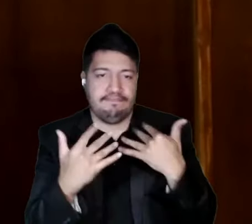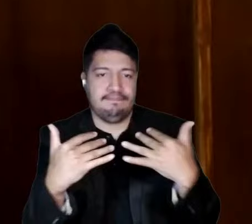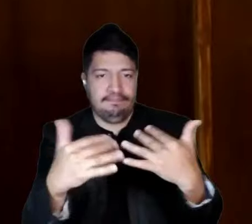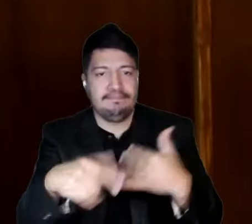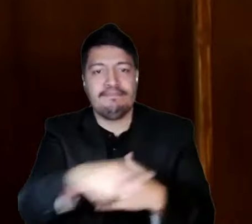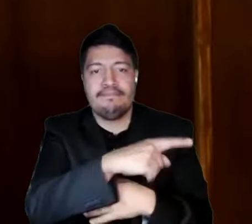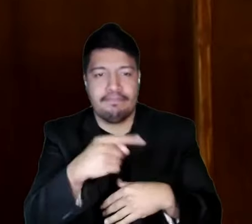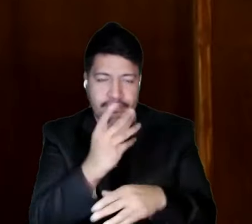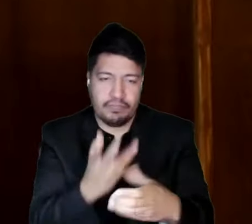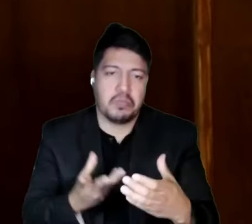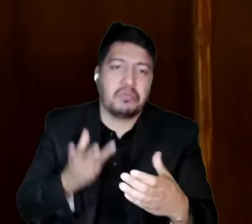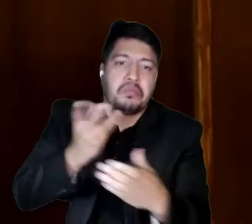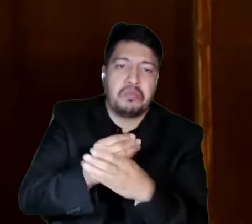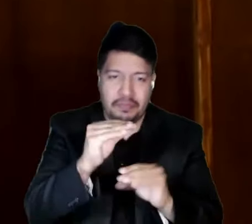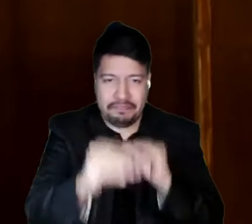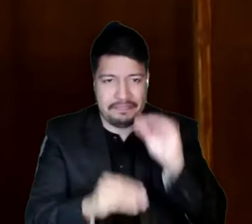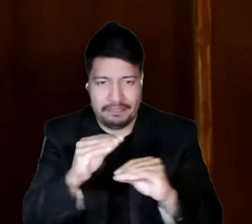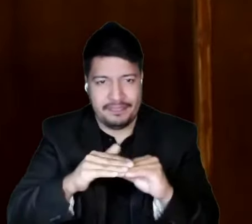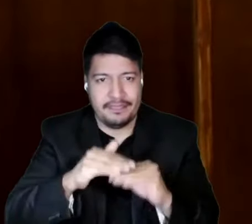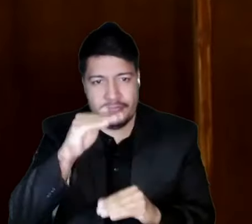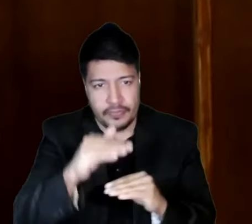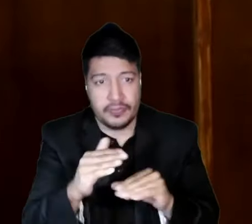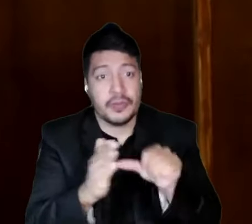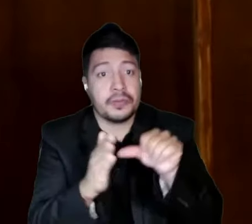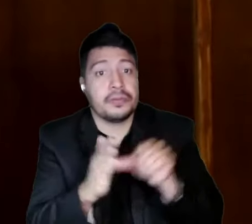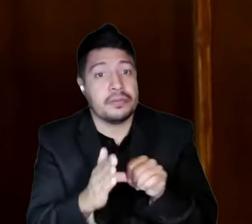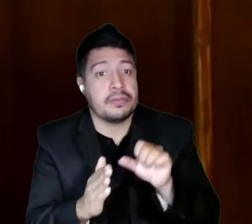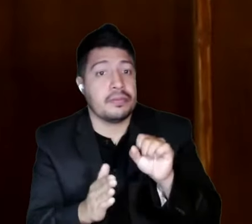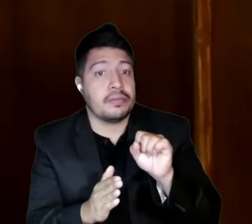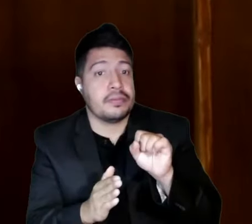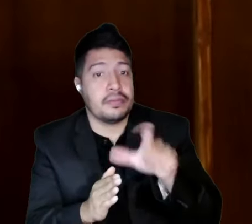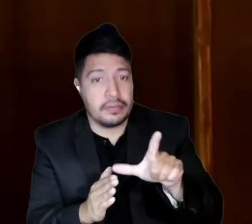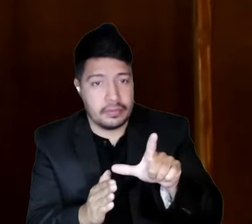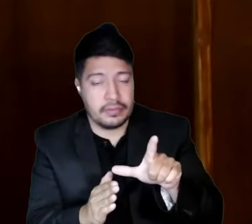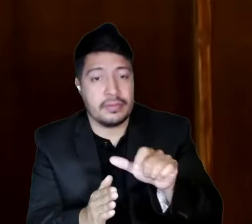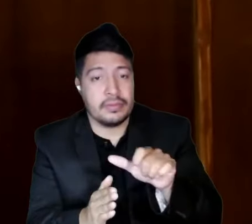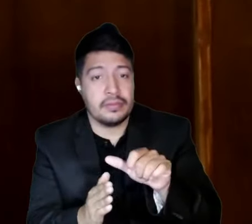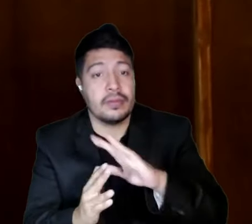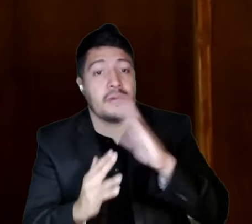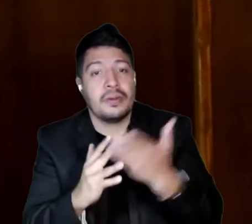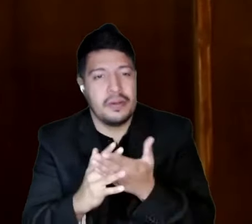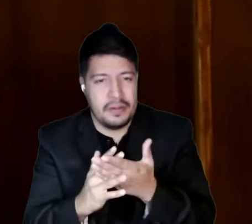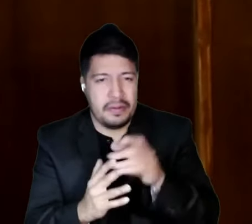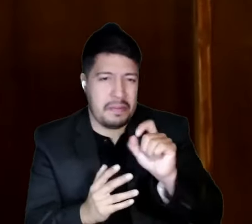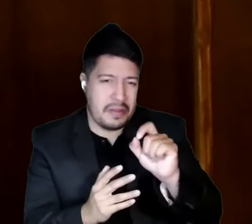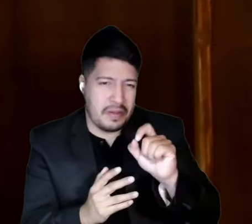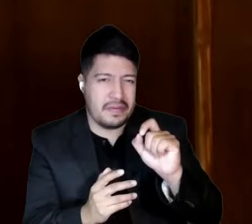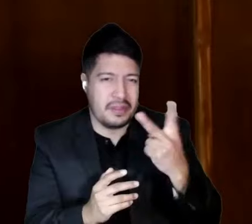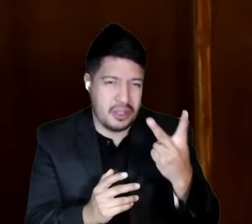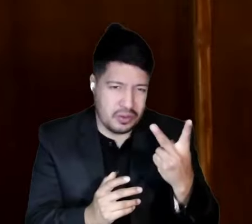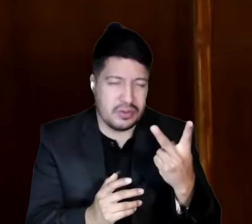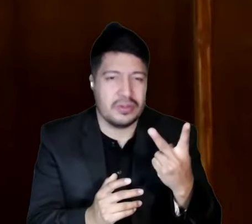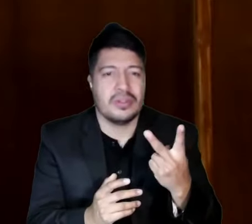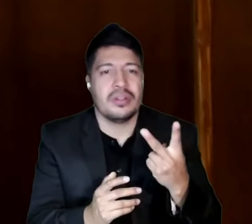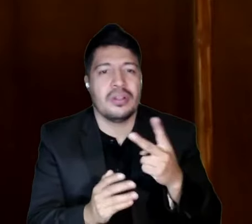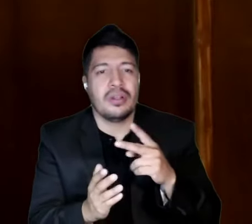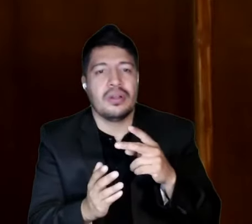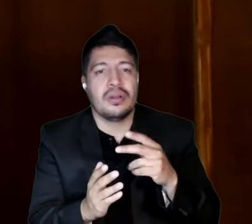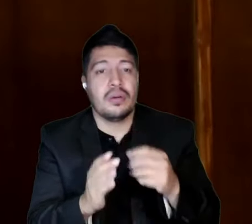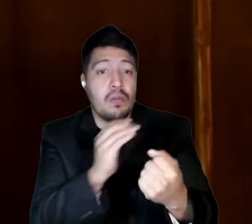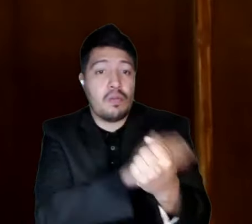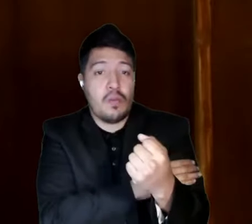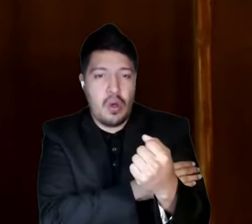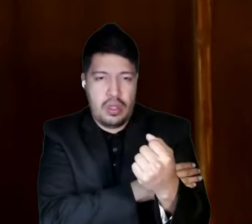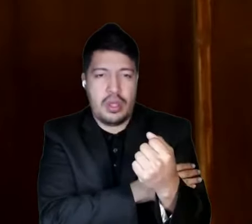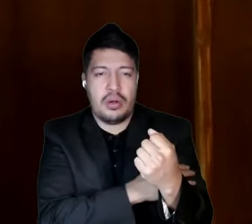lo previsto en el artículo 47 fracciones 8 17 2022 de la Ley Orgánica del poder legislativo del Estado libre y